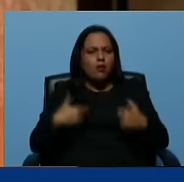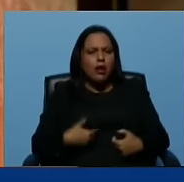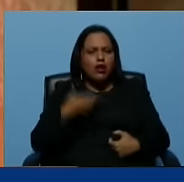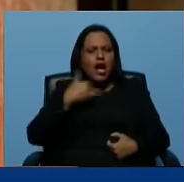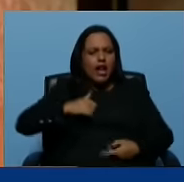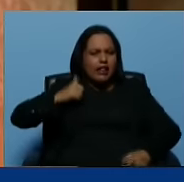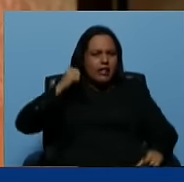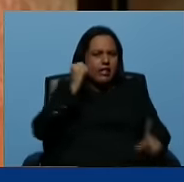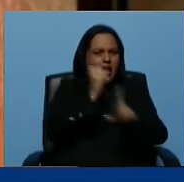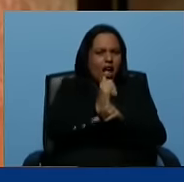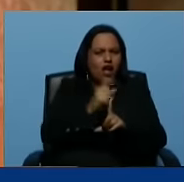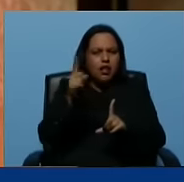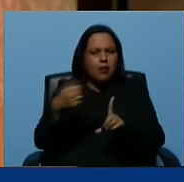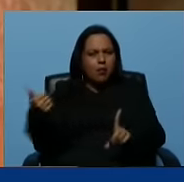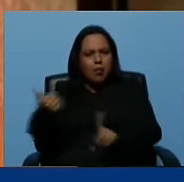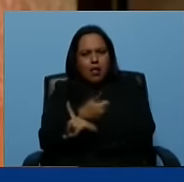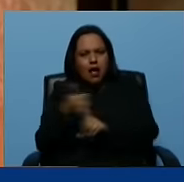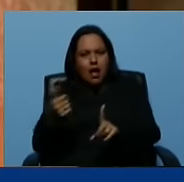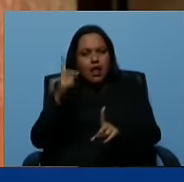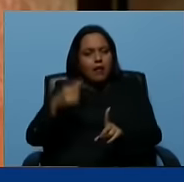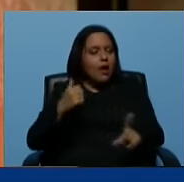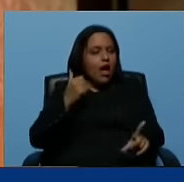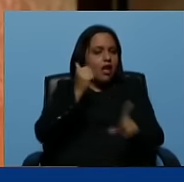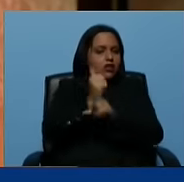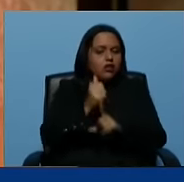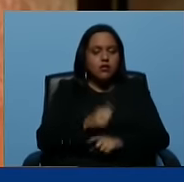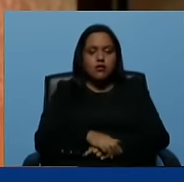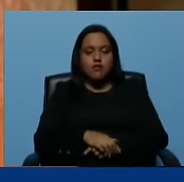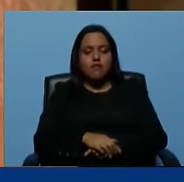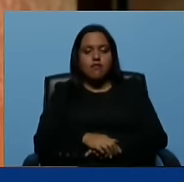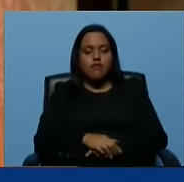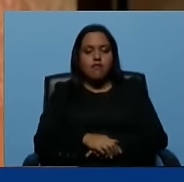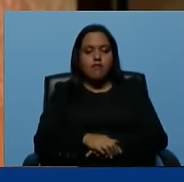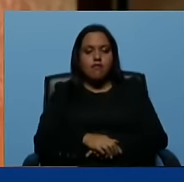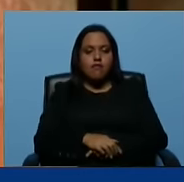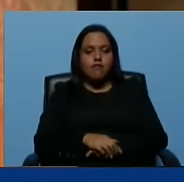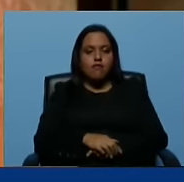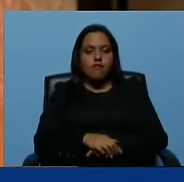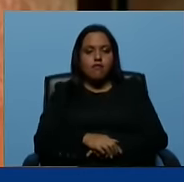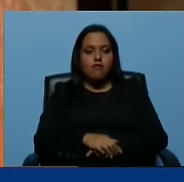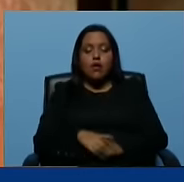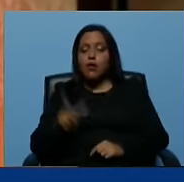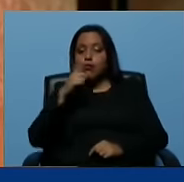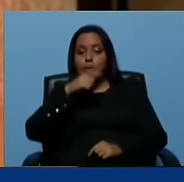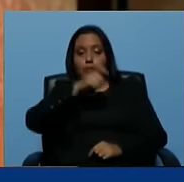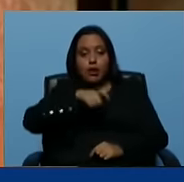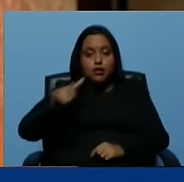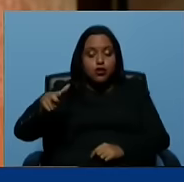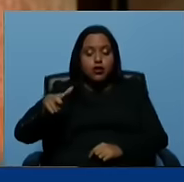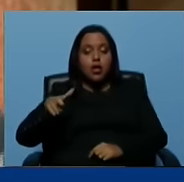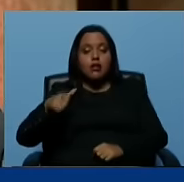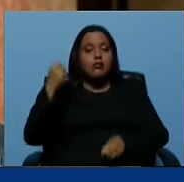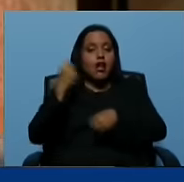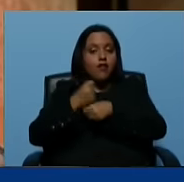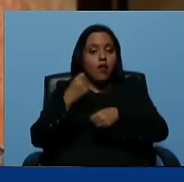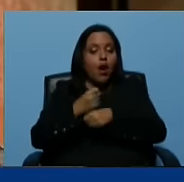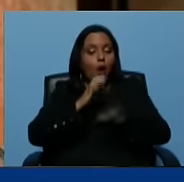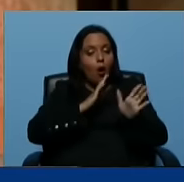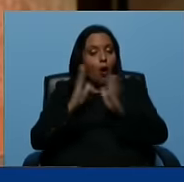fueron vilmente torturados y asesinados, ni son representantes del orden público que fueron asesinados.